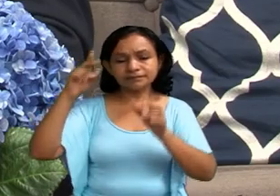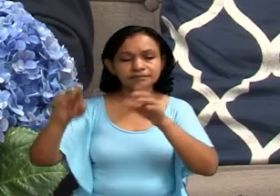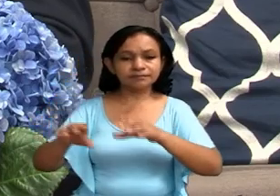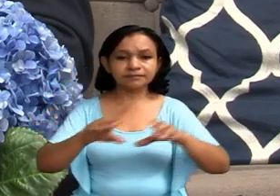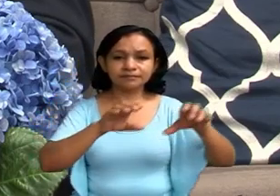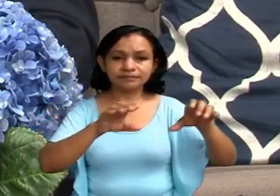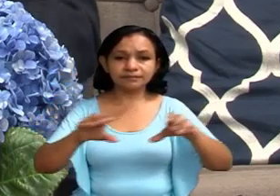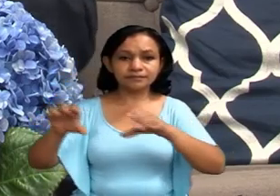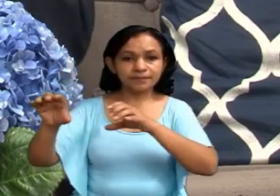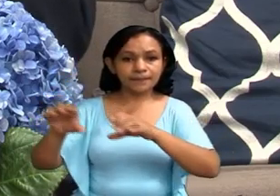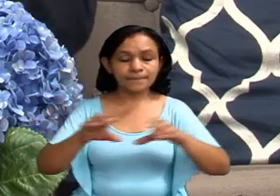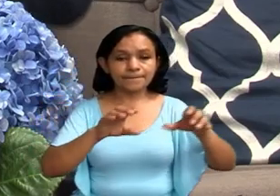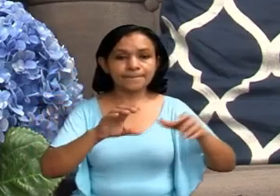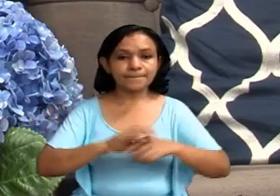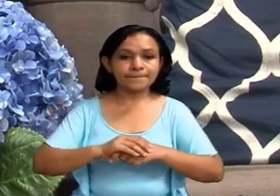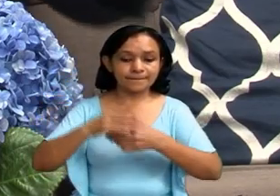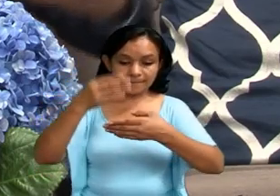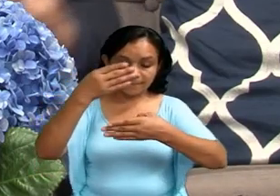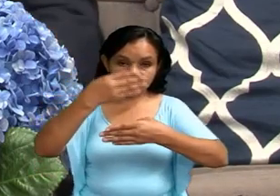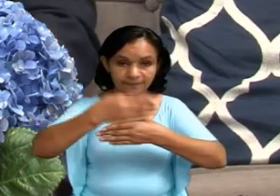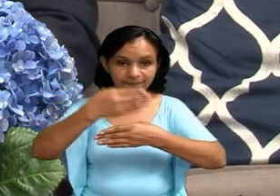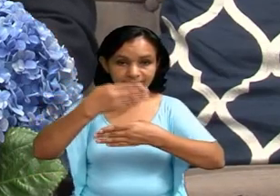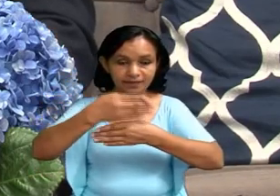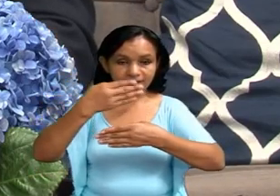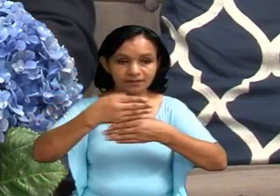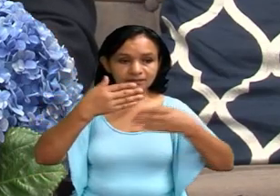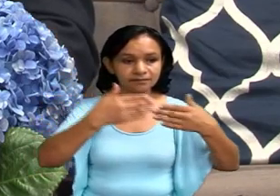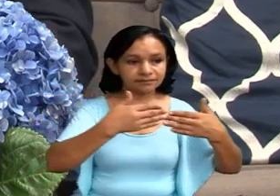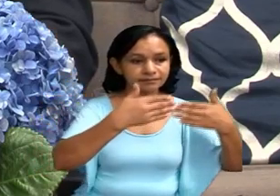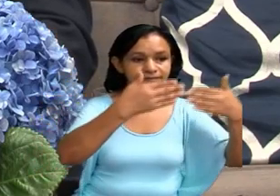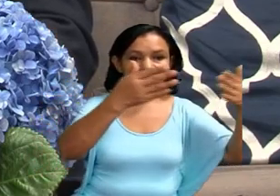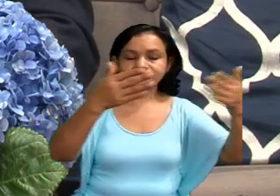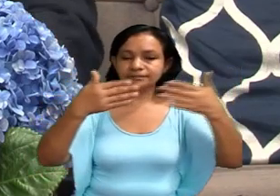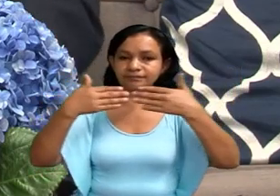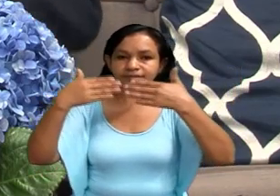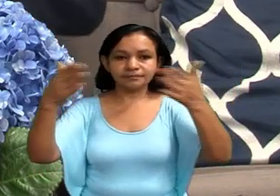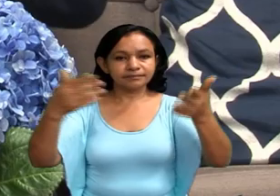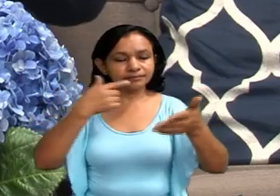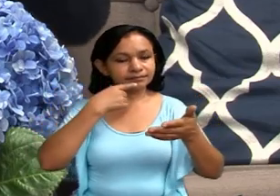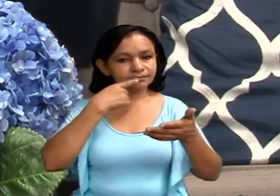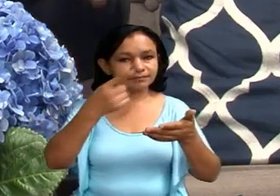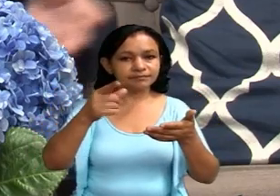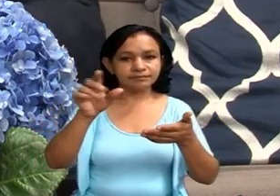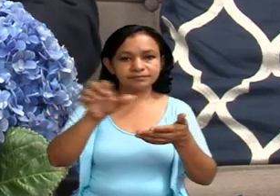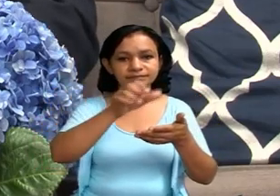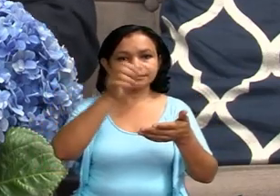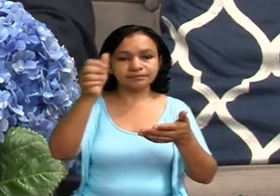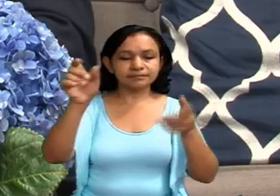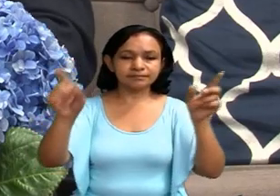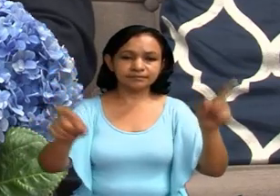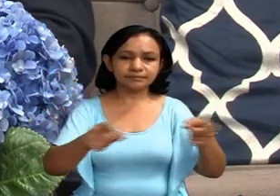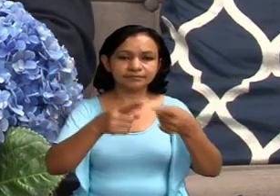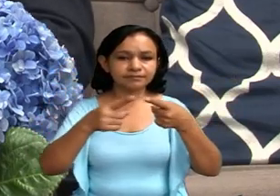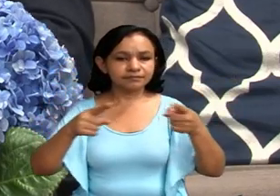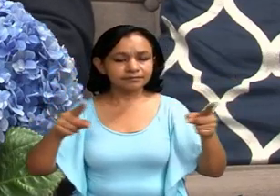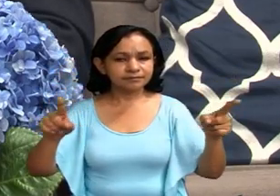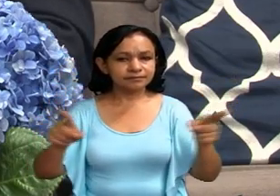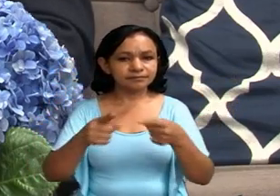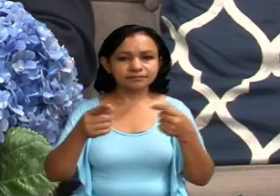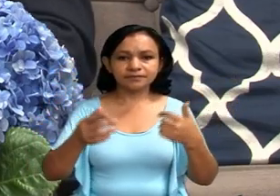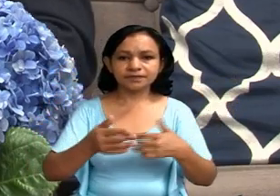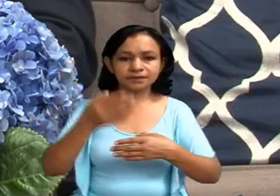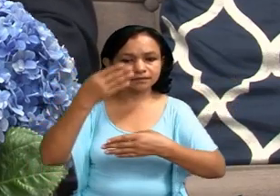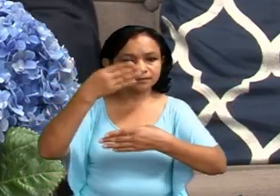actividades. Acordémonos que el teatro también abre el espacio, como decía vos, a otro tipo de música. El teatro